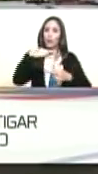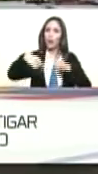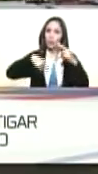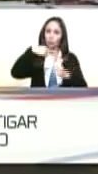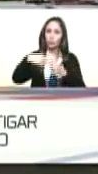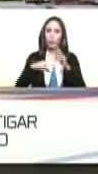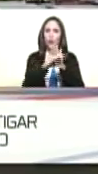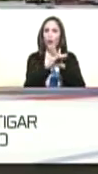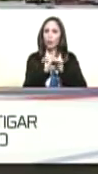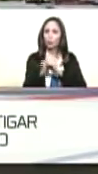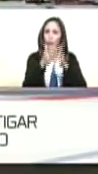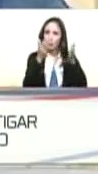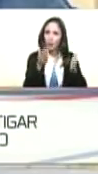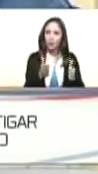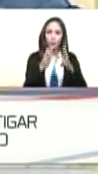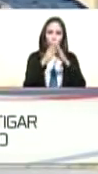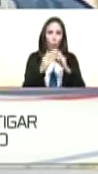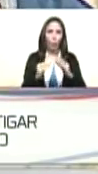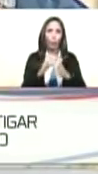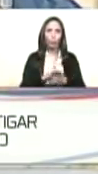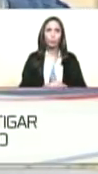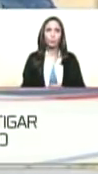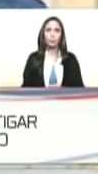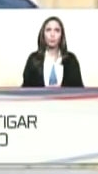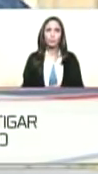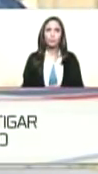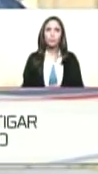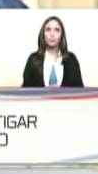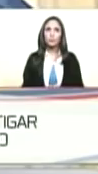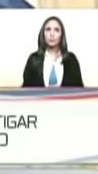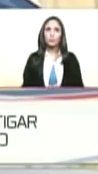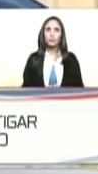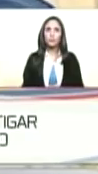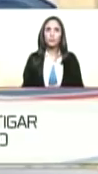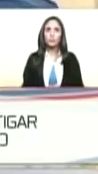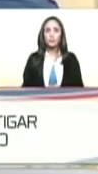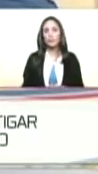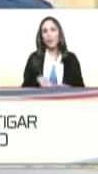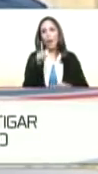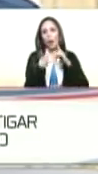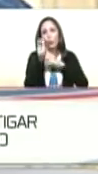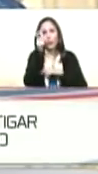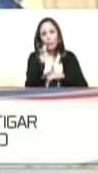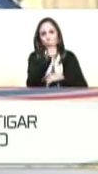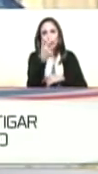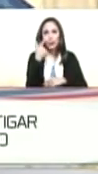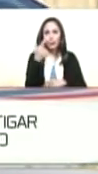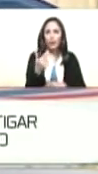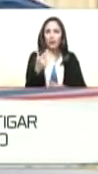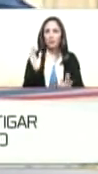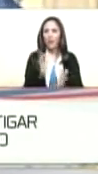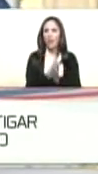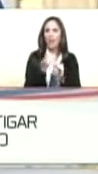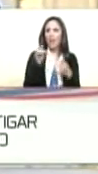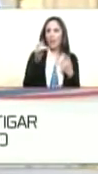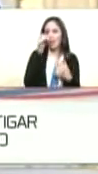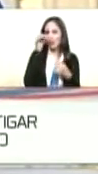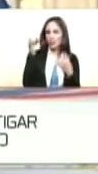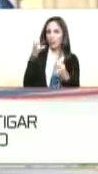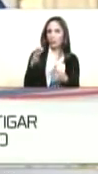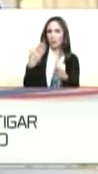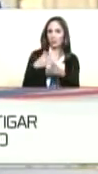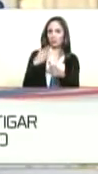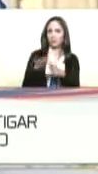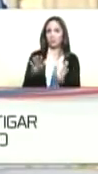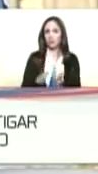estamos viviendo. Estamos viviendo una revolución constituyente. Quizá alguna gente no se dé cuenta, pero ahí va la revolución